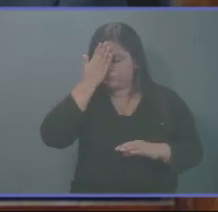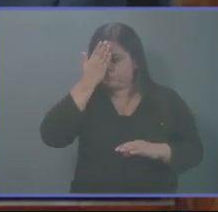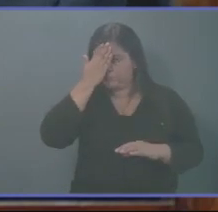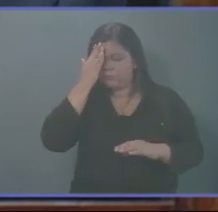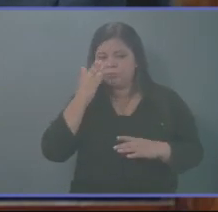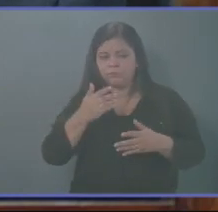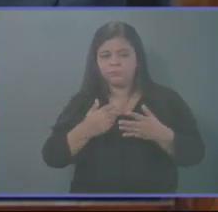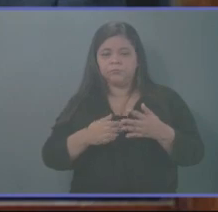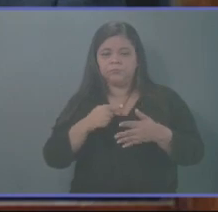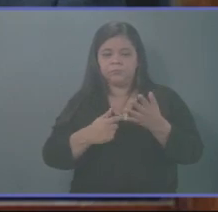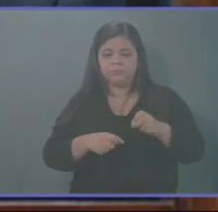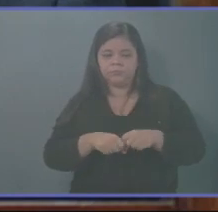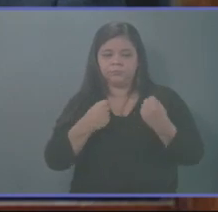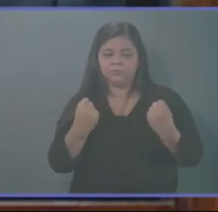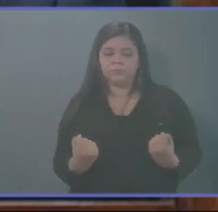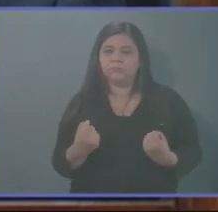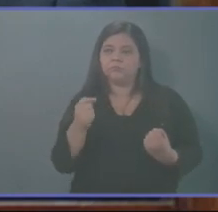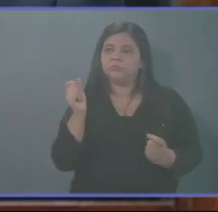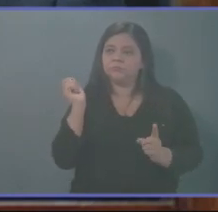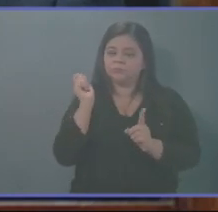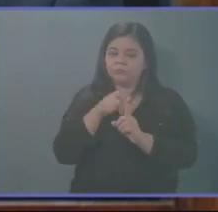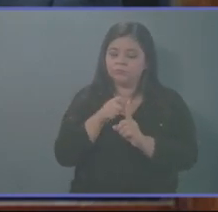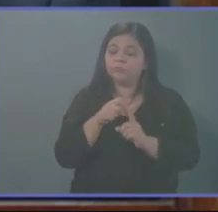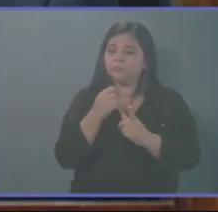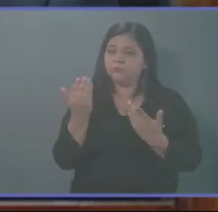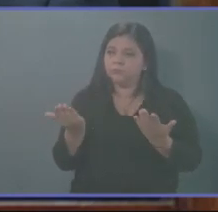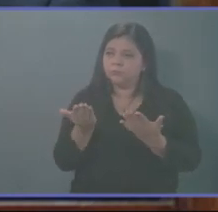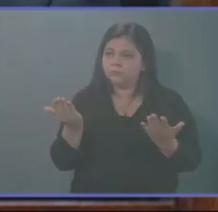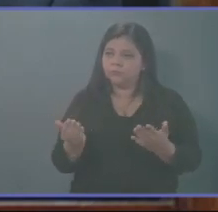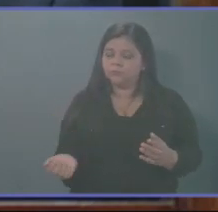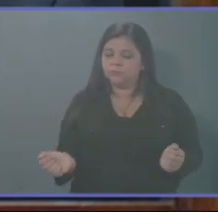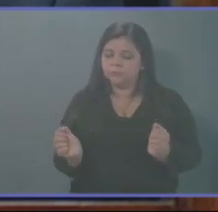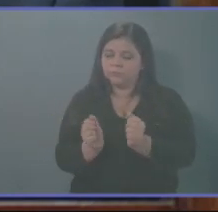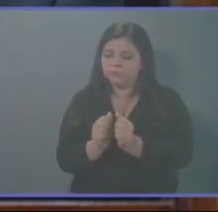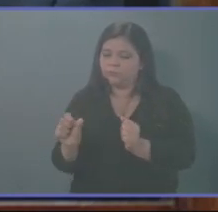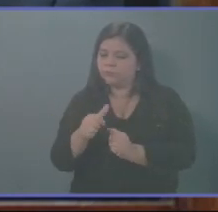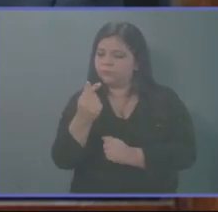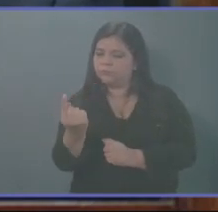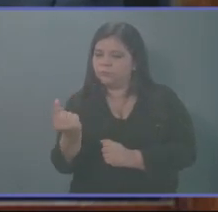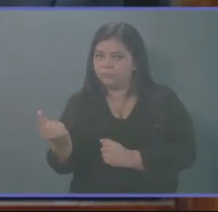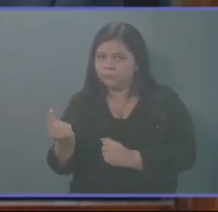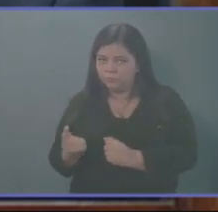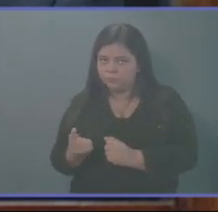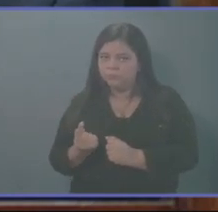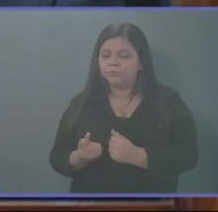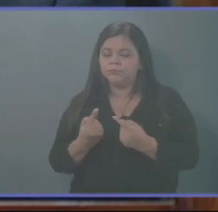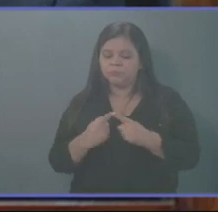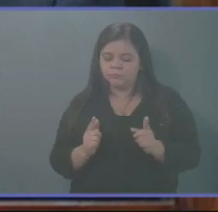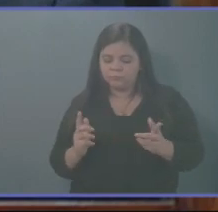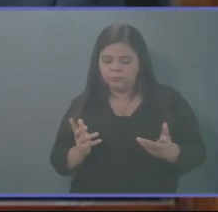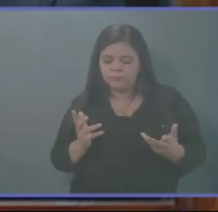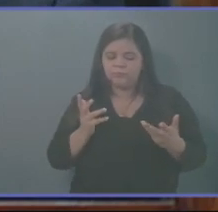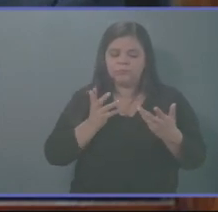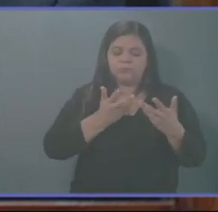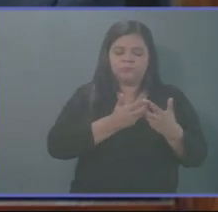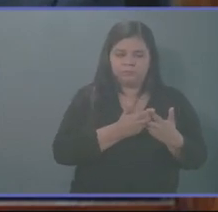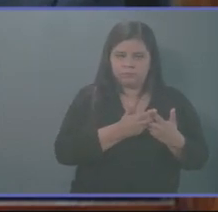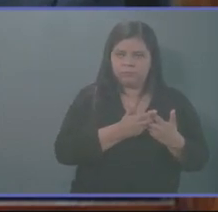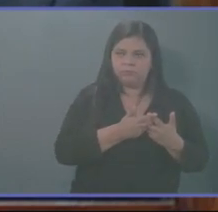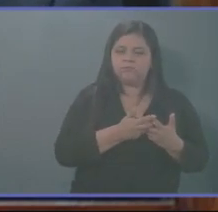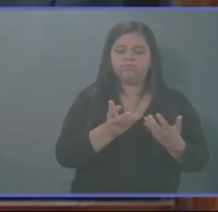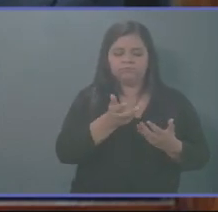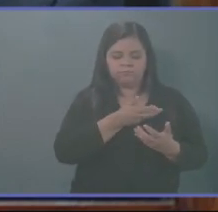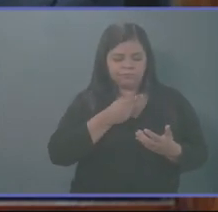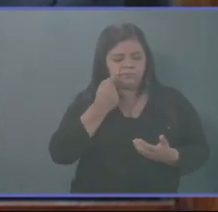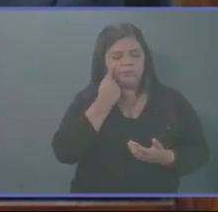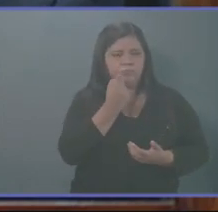el delito de fraude electoral fue cometido en el grado de coautoría, bajo la luz del presente tipo penal organizado, vemos que